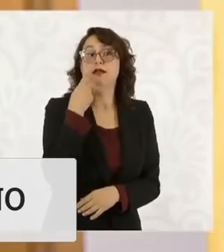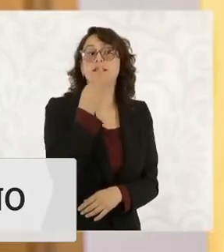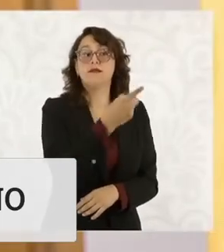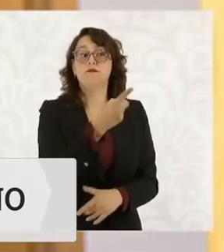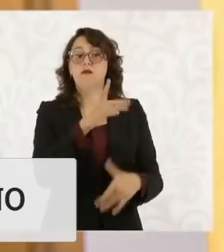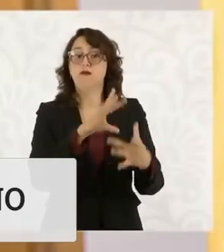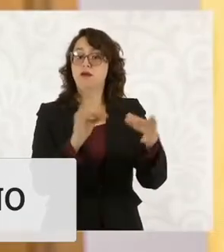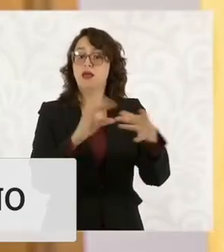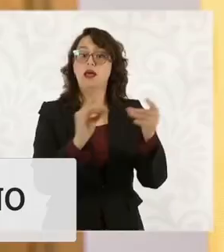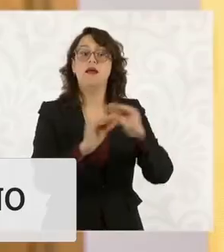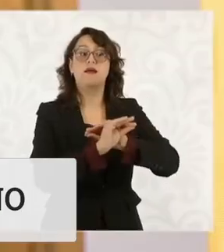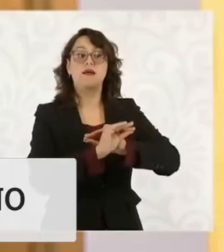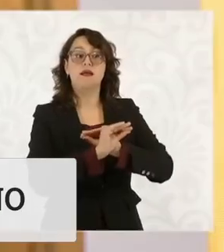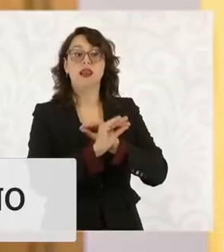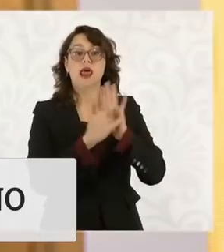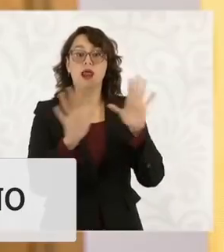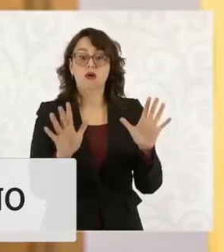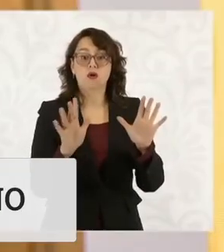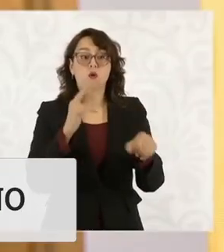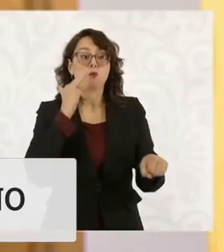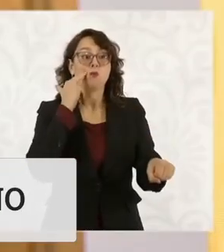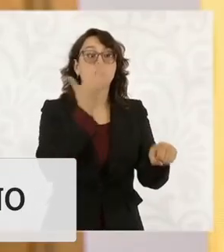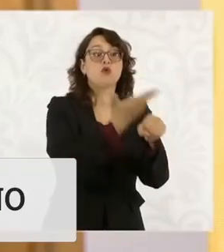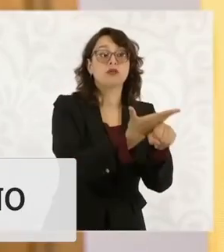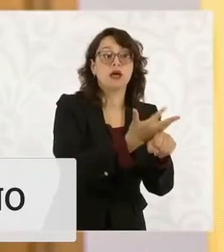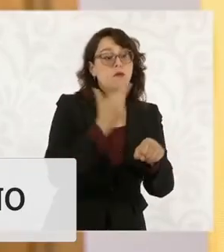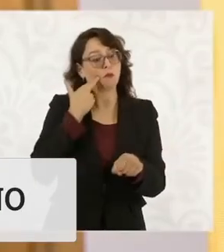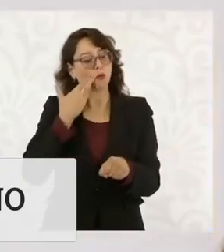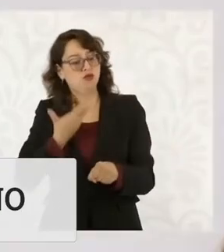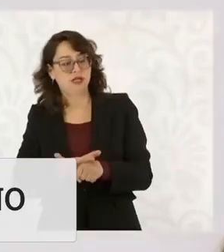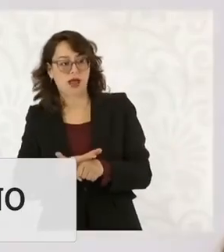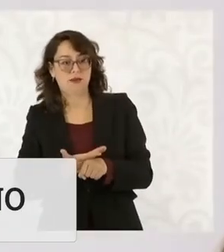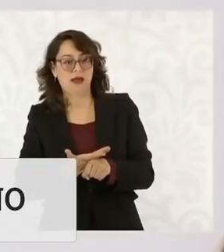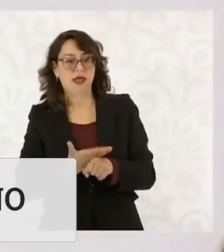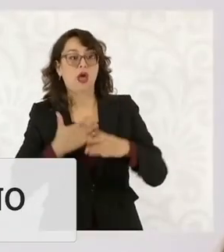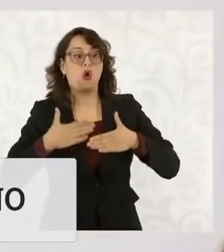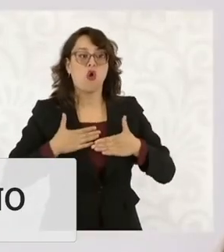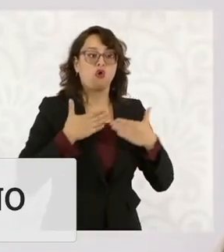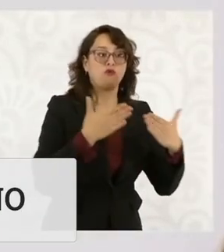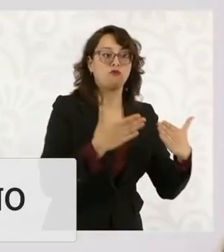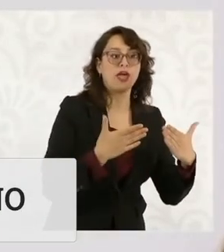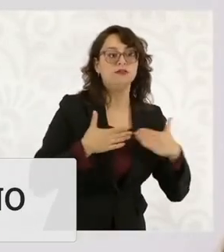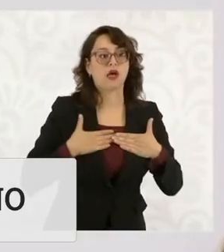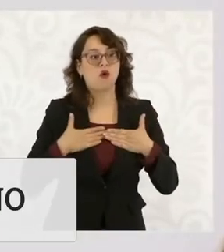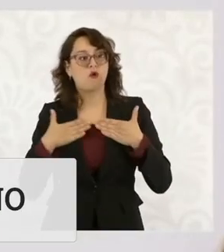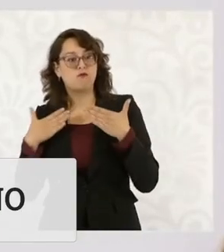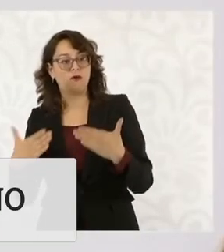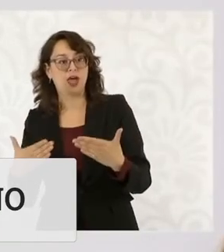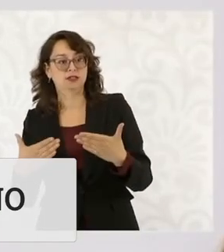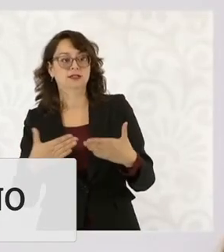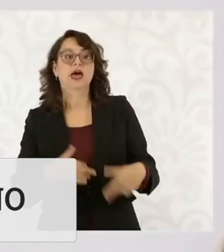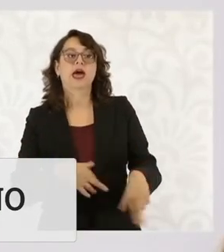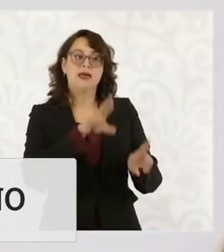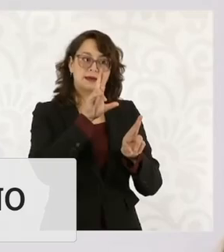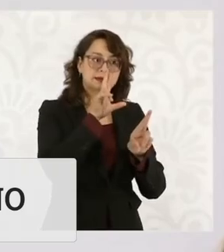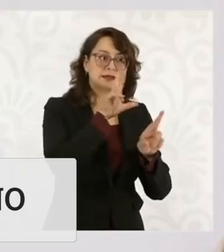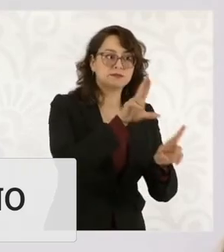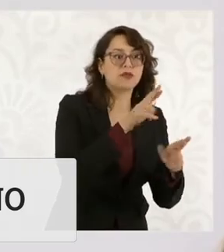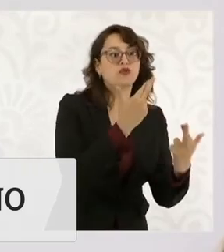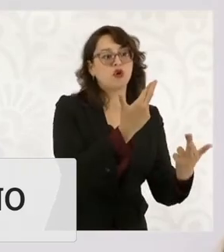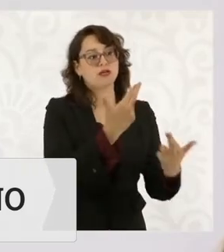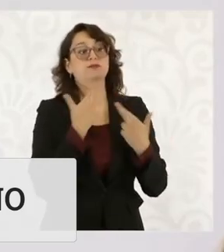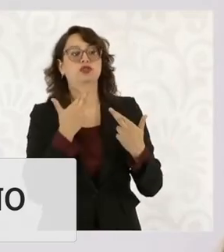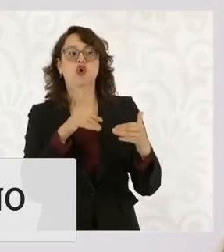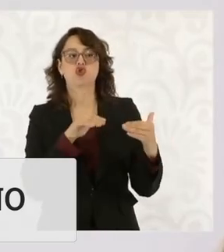este entendimiento es la responsabilidad compartida, la confianza mutua, el respeto a la soberanía